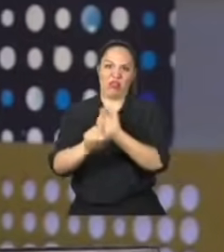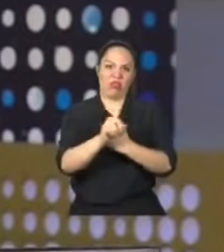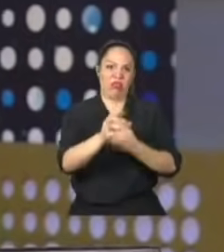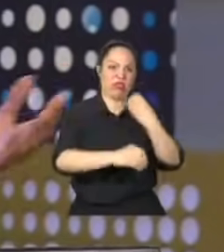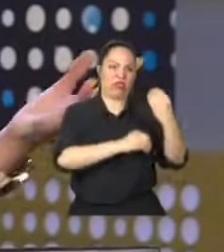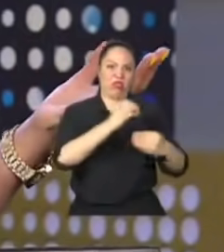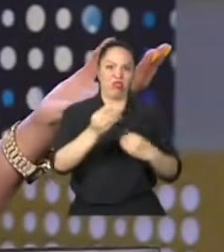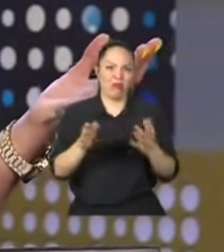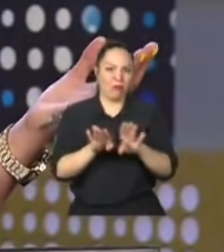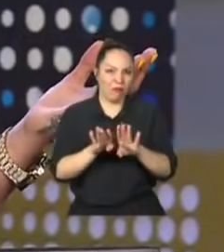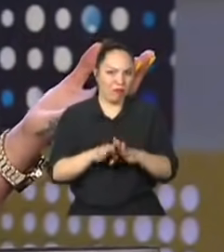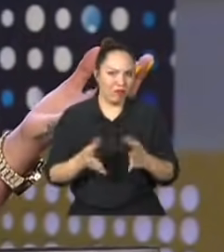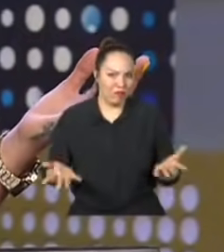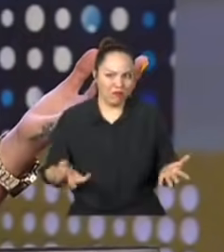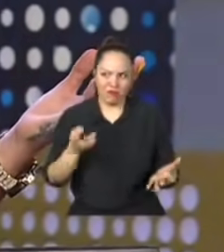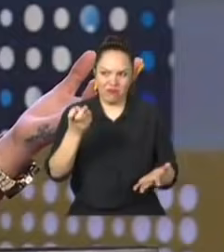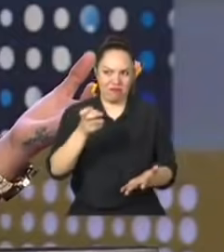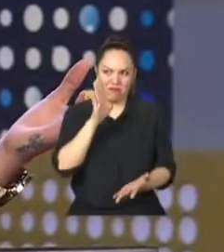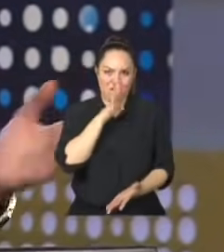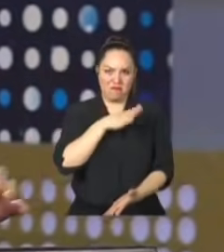jamás. Eso no está bien.